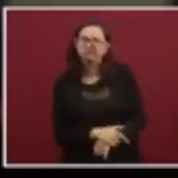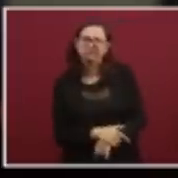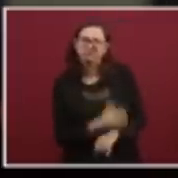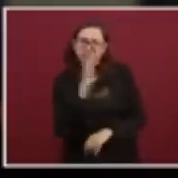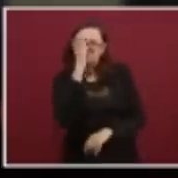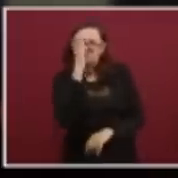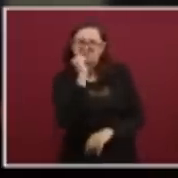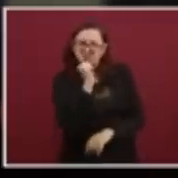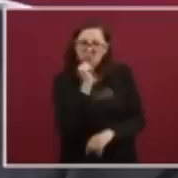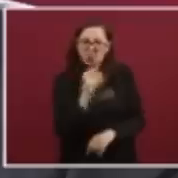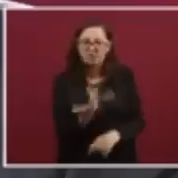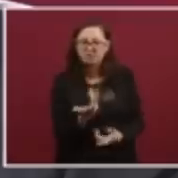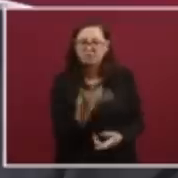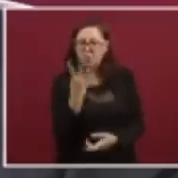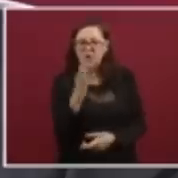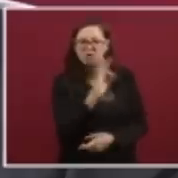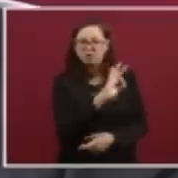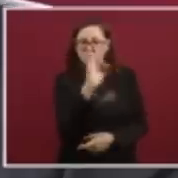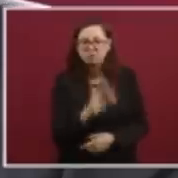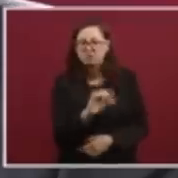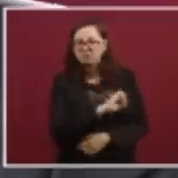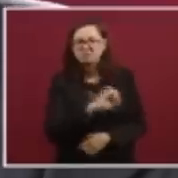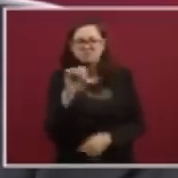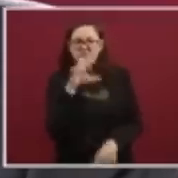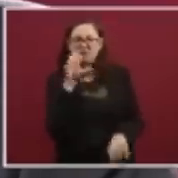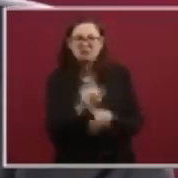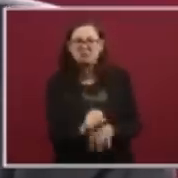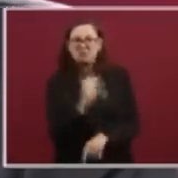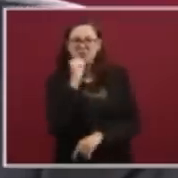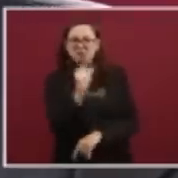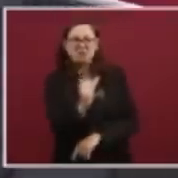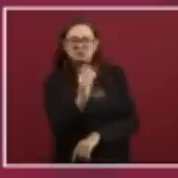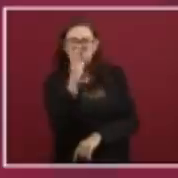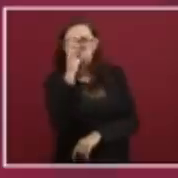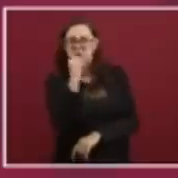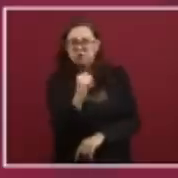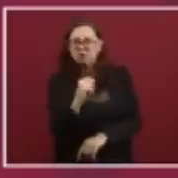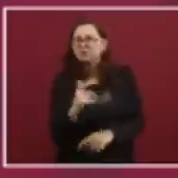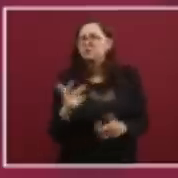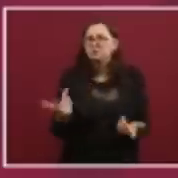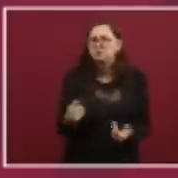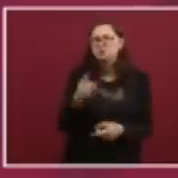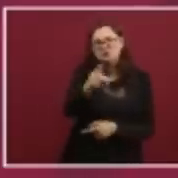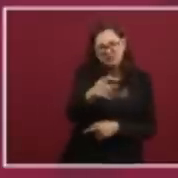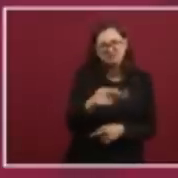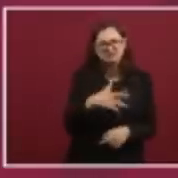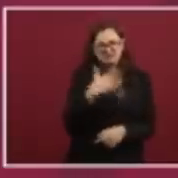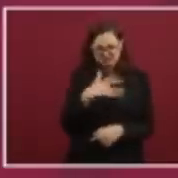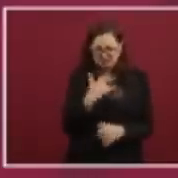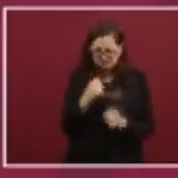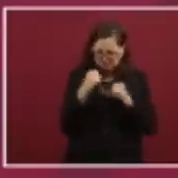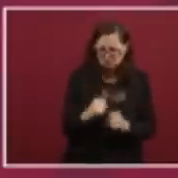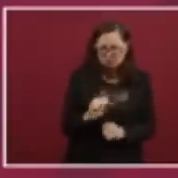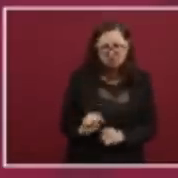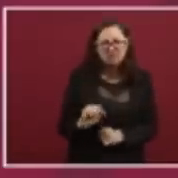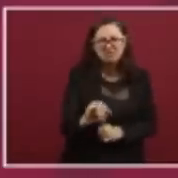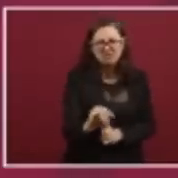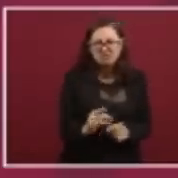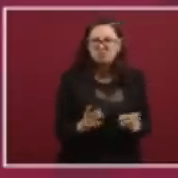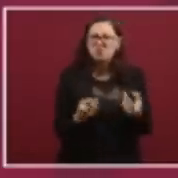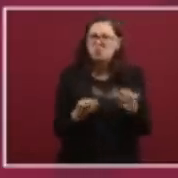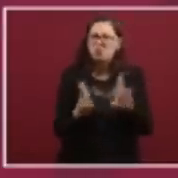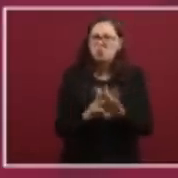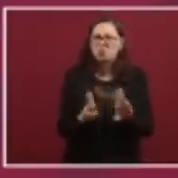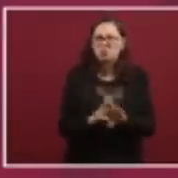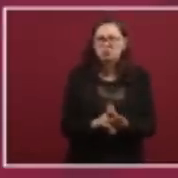alcanza a crecer al 4%. Sí, es 4% promedio en el sexenio,